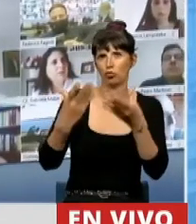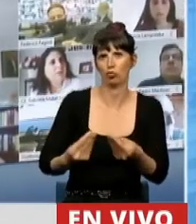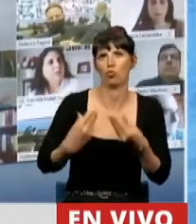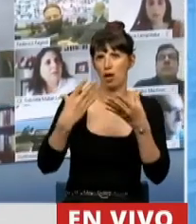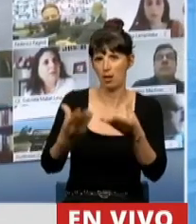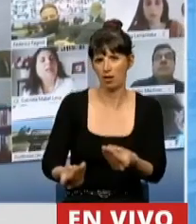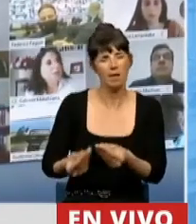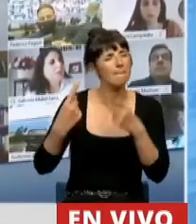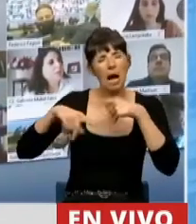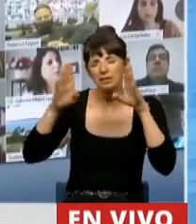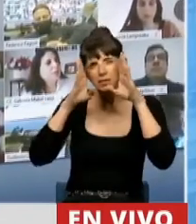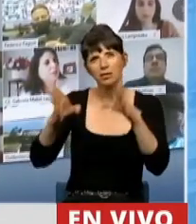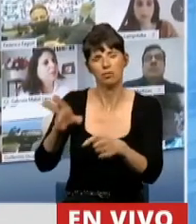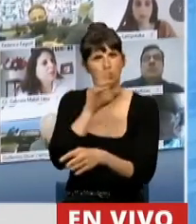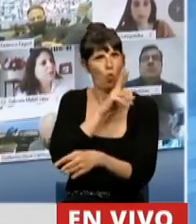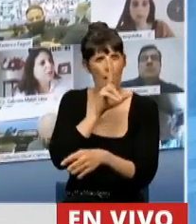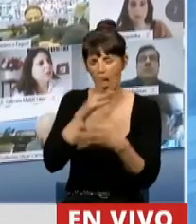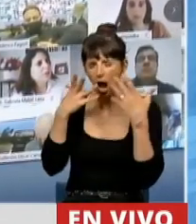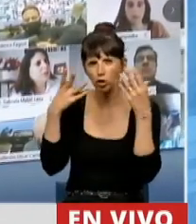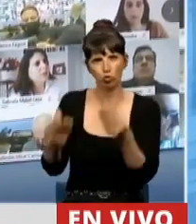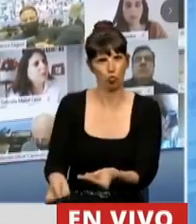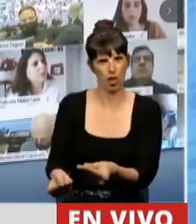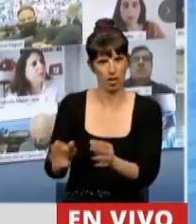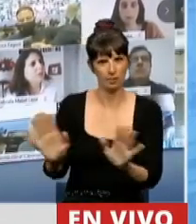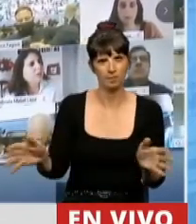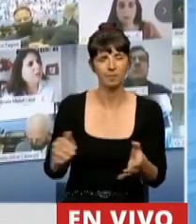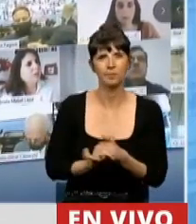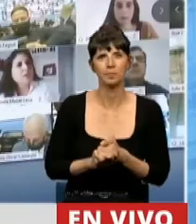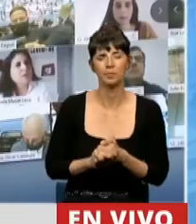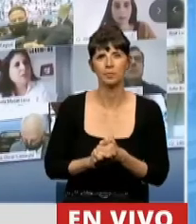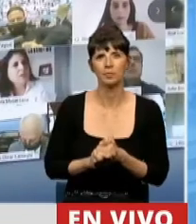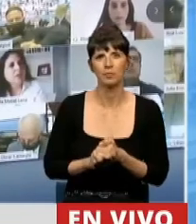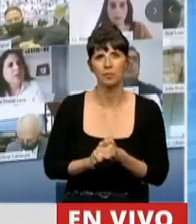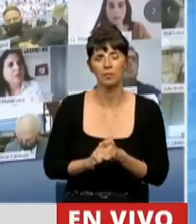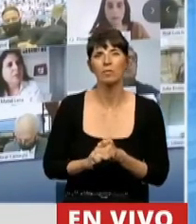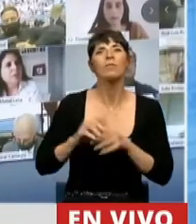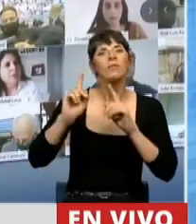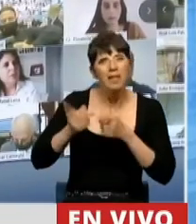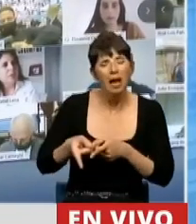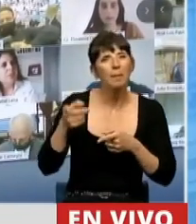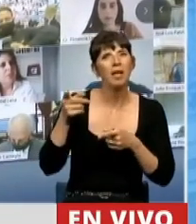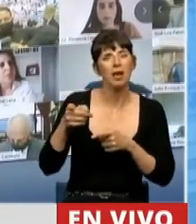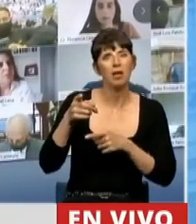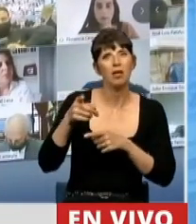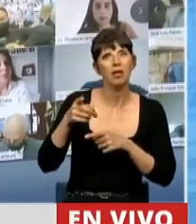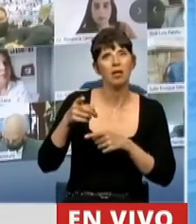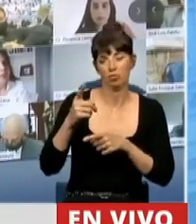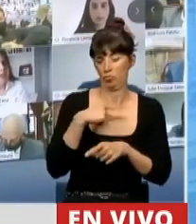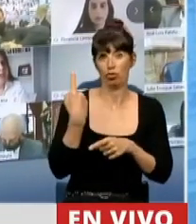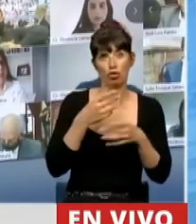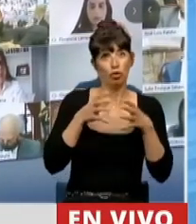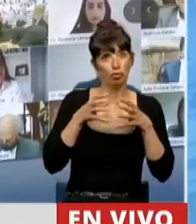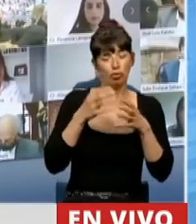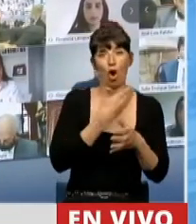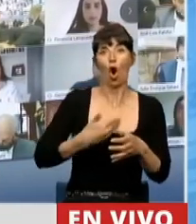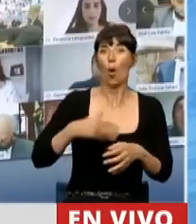en especial a las mujeres desprotegidas. Captó la admiración de nuestro propio